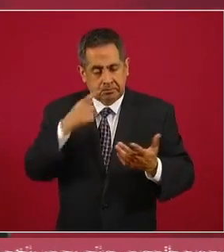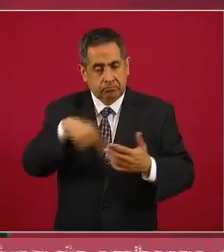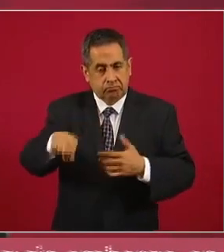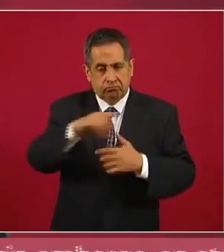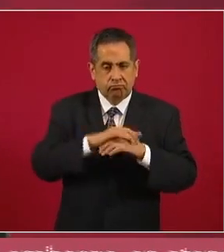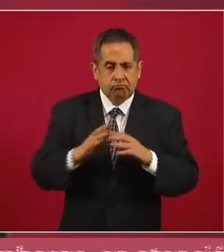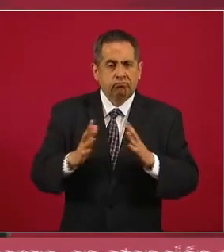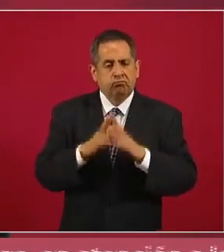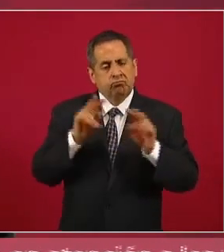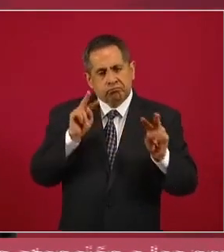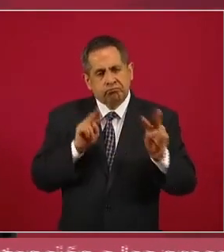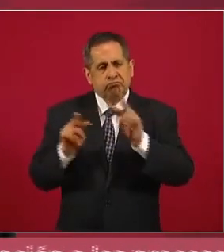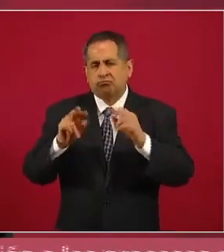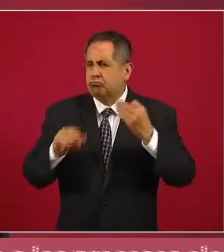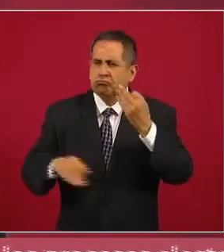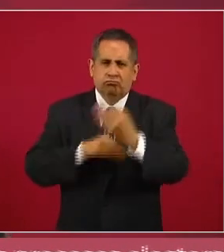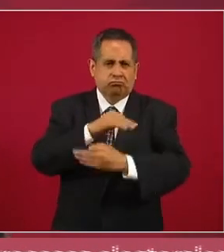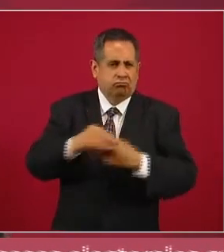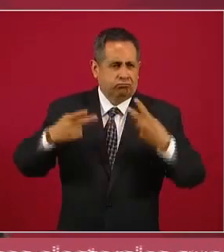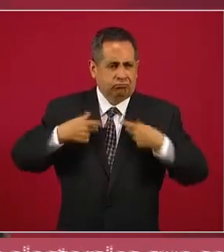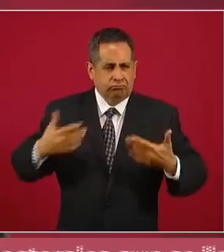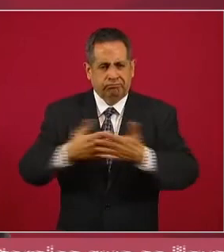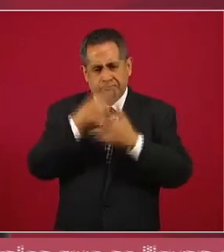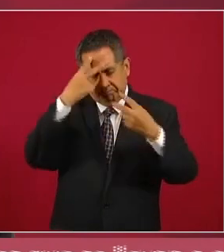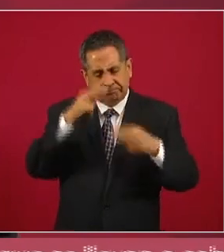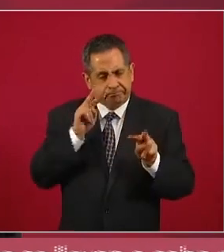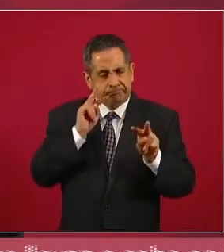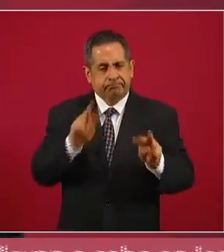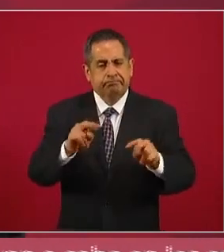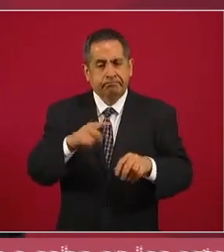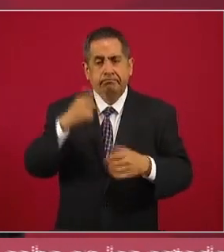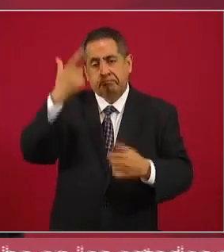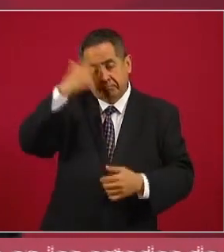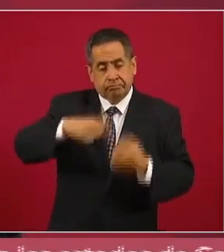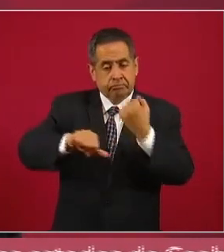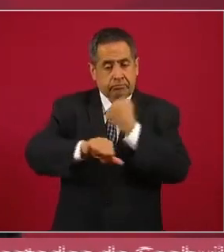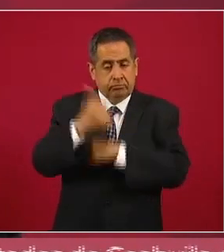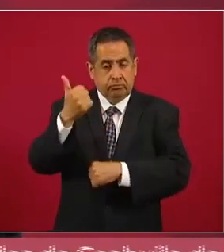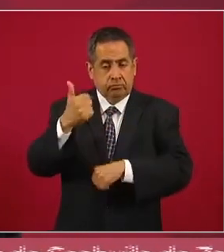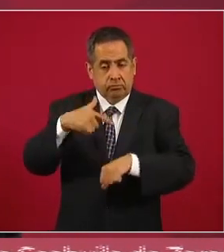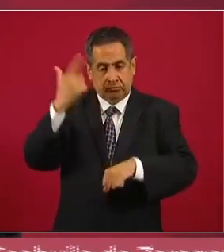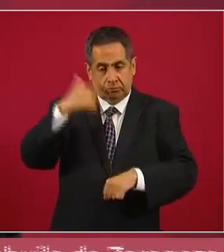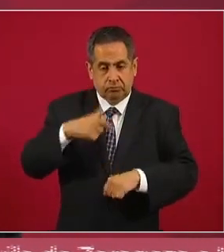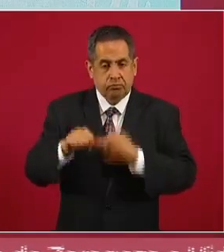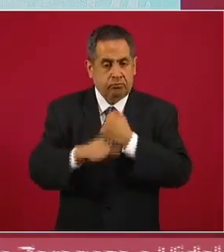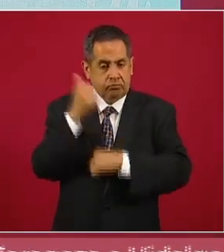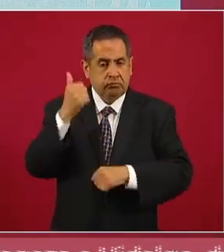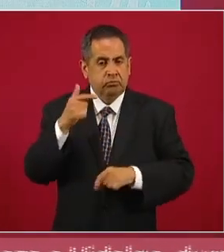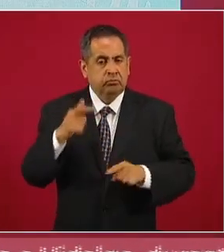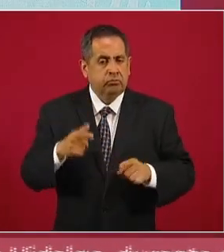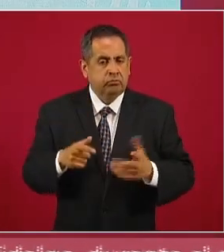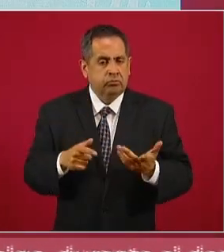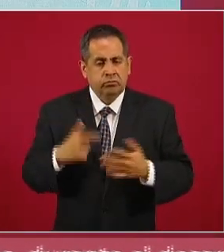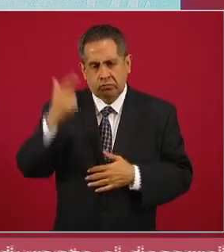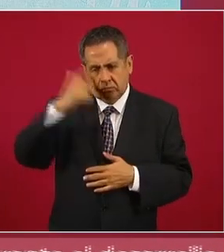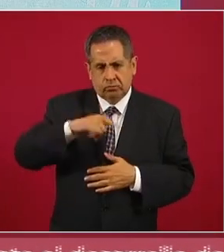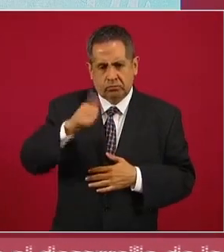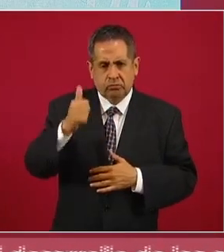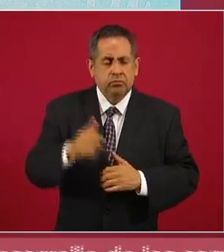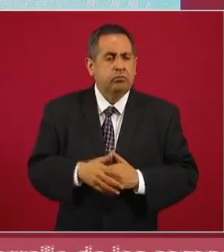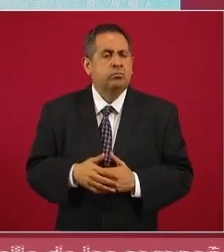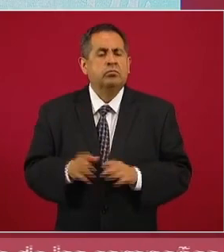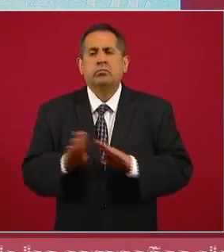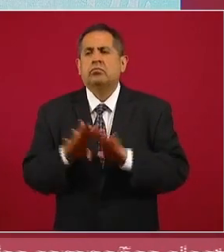participen todos los mexicanos, a las 11 de la noche.